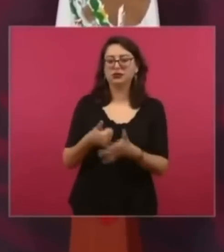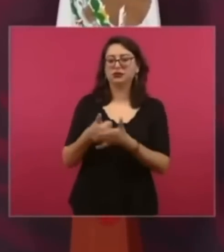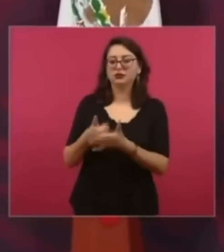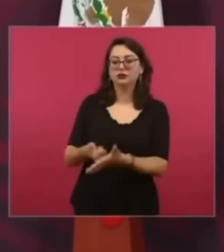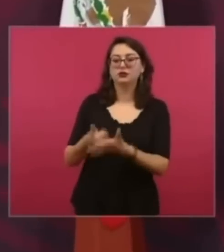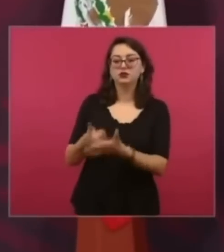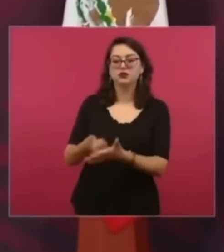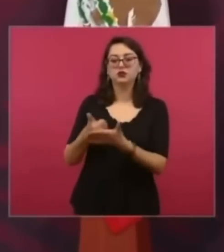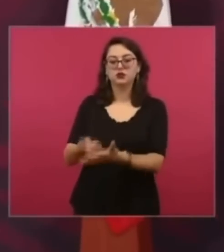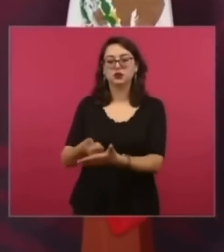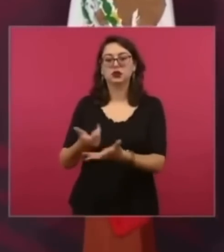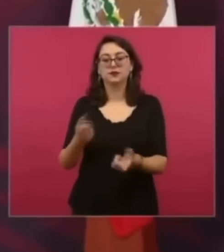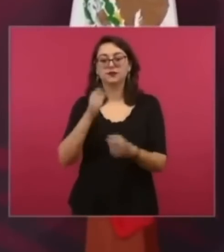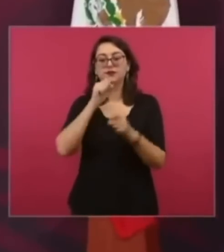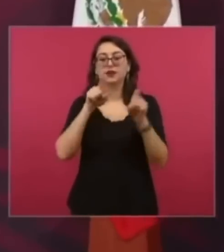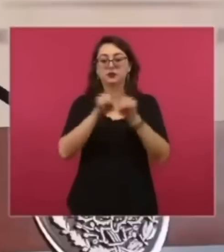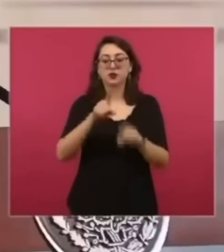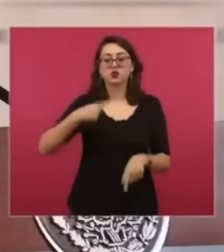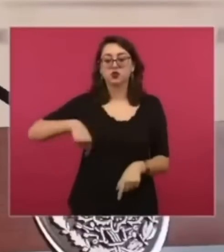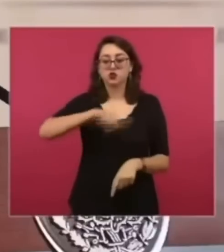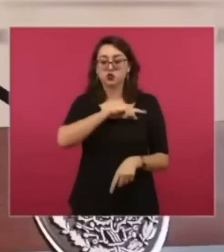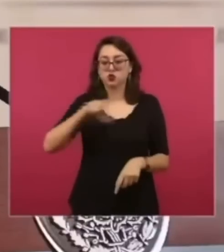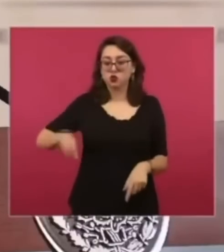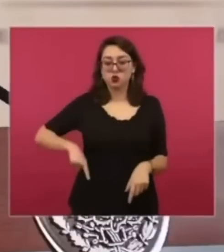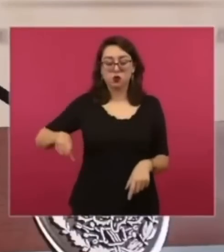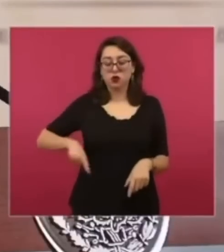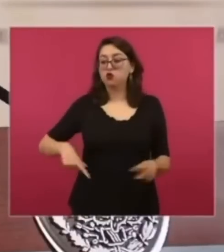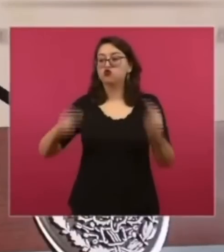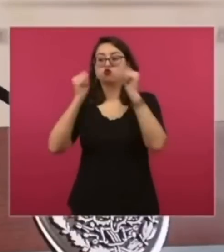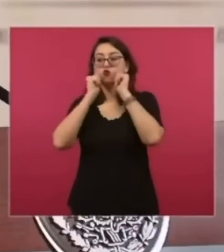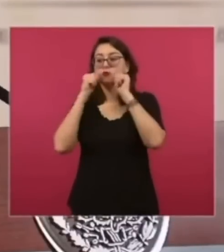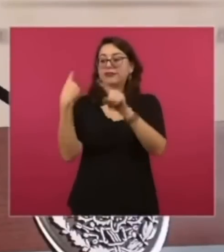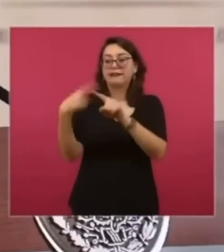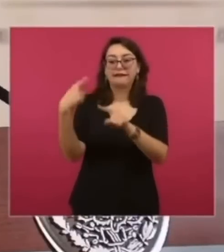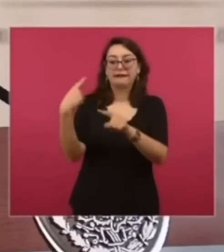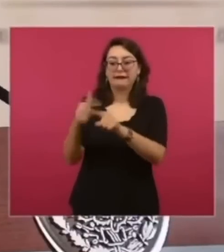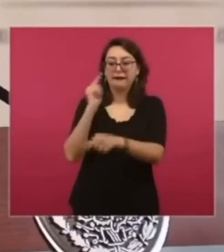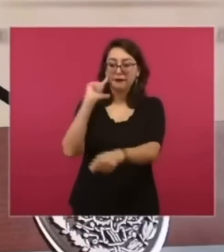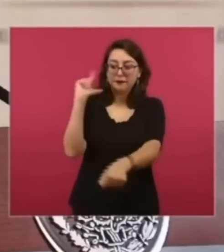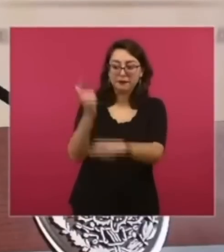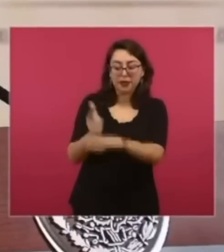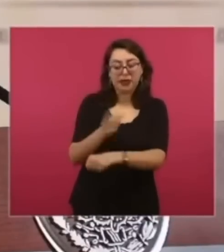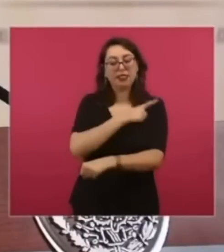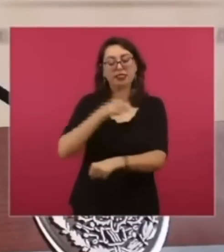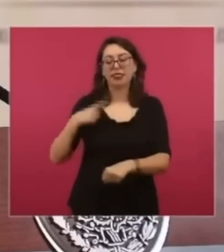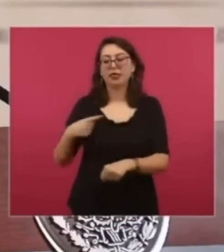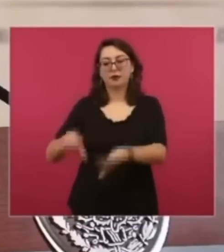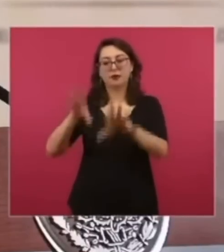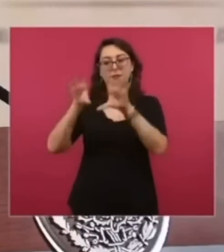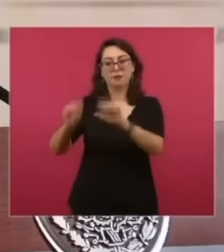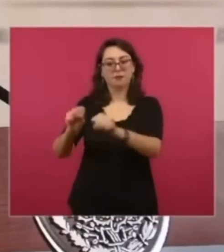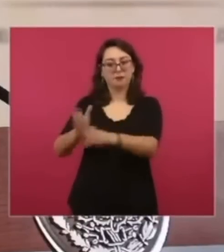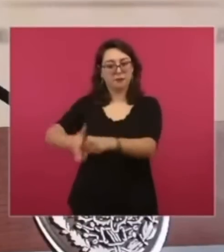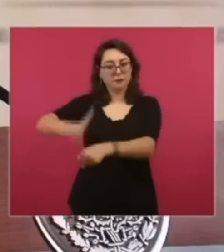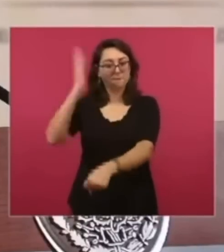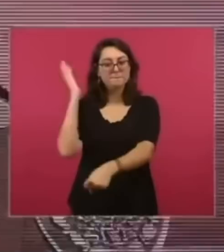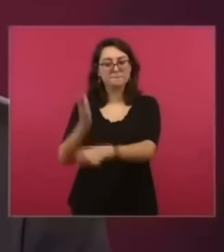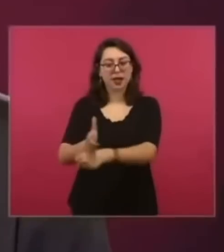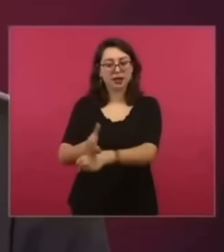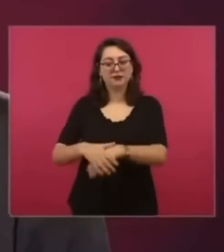el hiey dio a conocer que la secretaría de la defensa nacional niega a tener